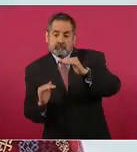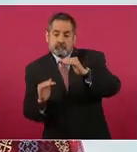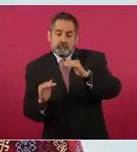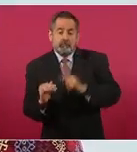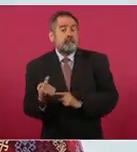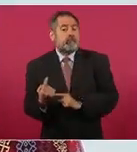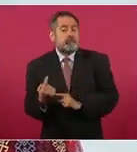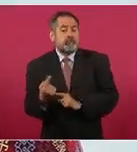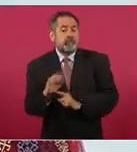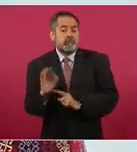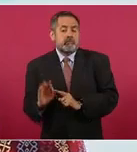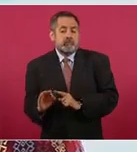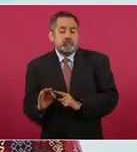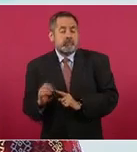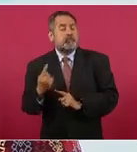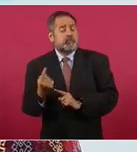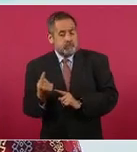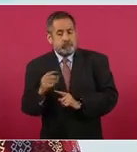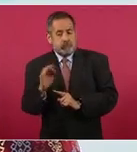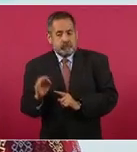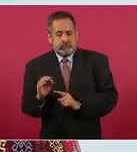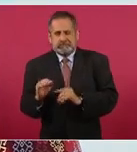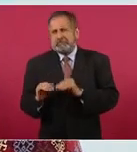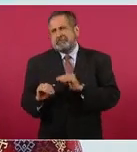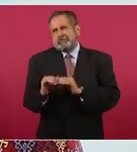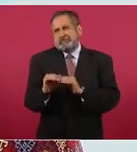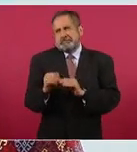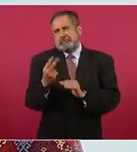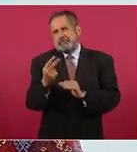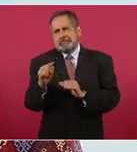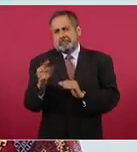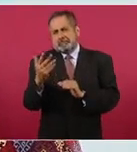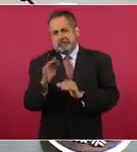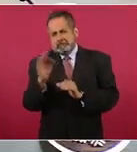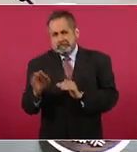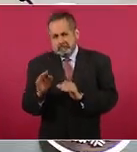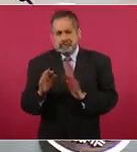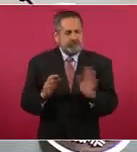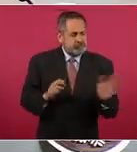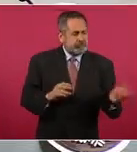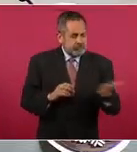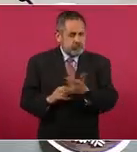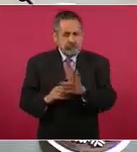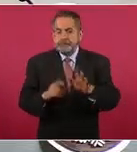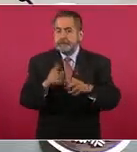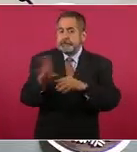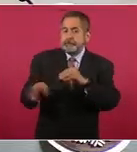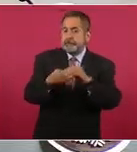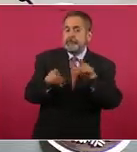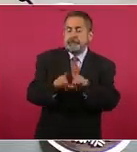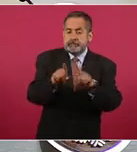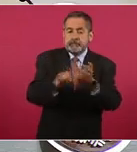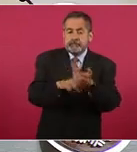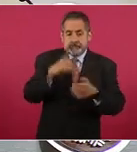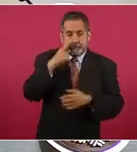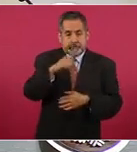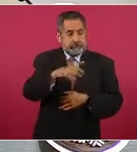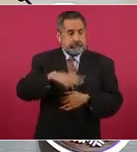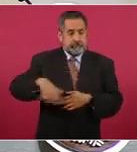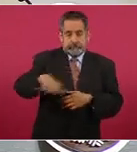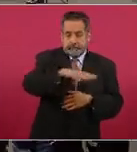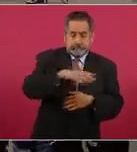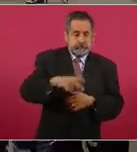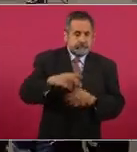1%. Y máximo 2.5%. Es importante decir que adicionalmente aquí el sector